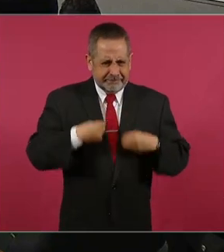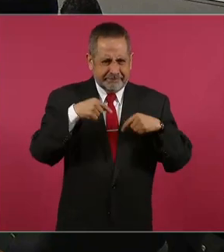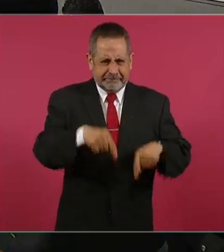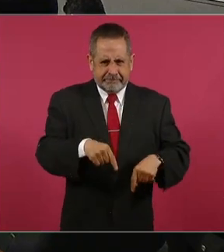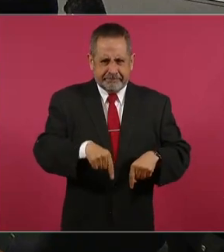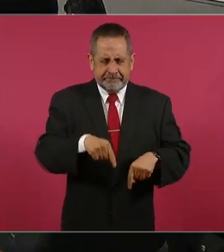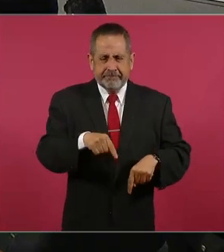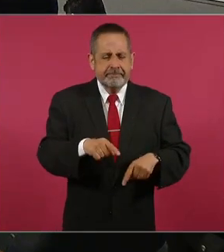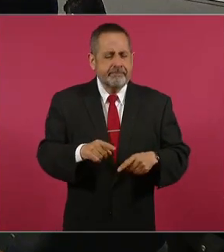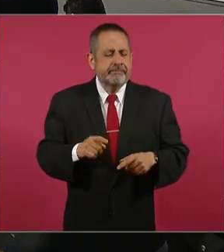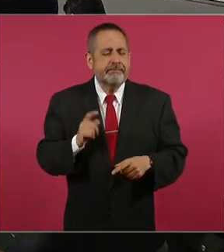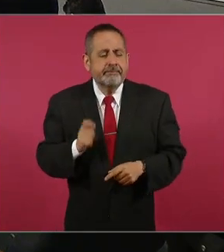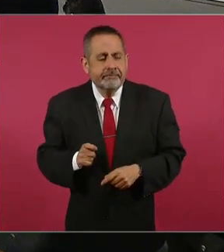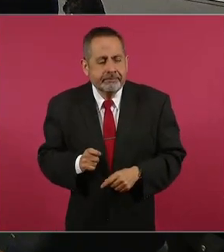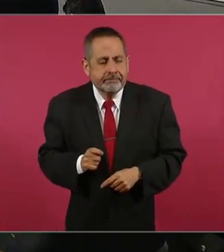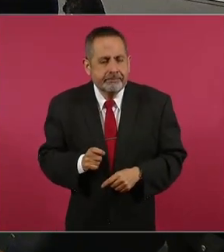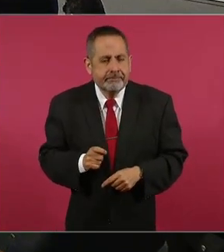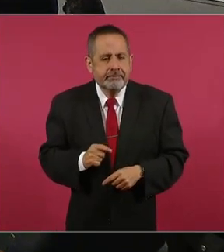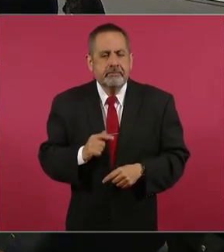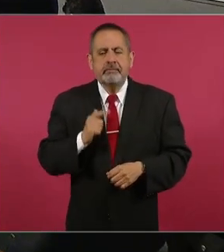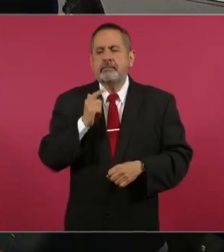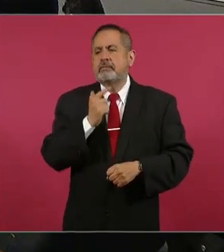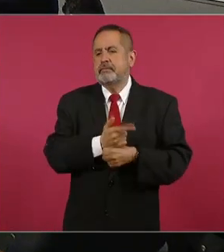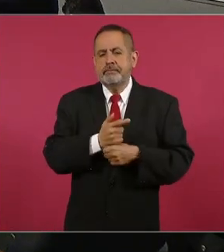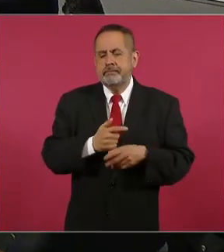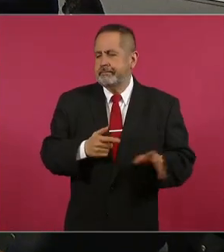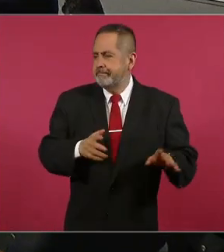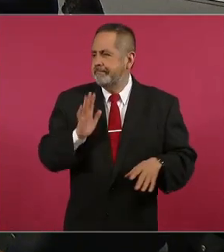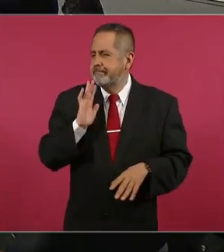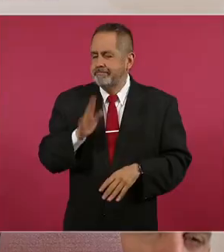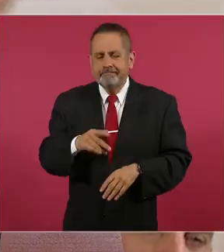Y resulta que como a la hora me dicen, no,